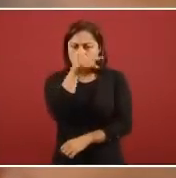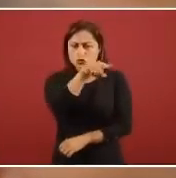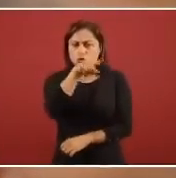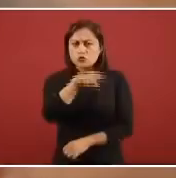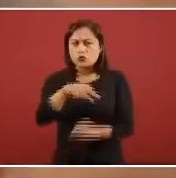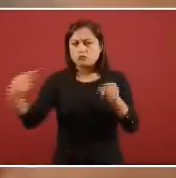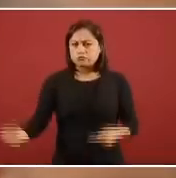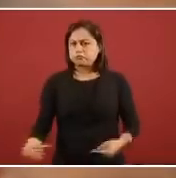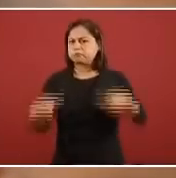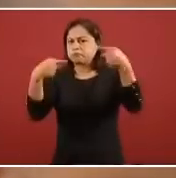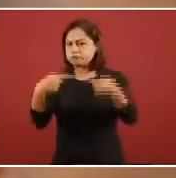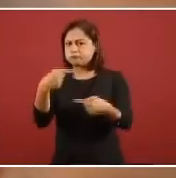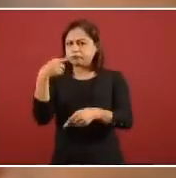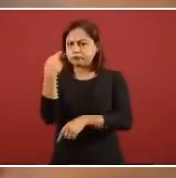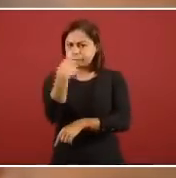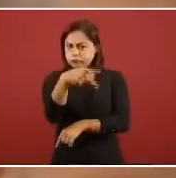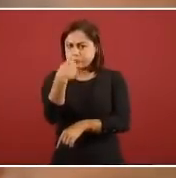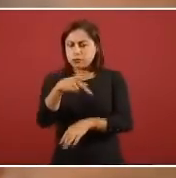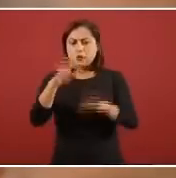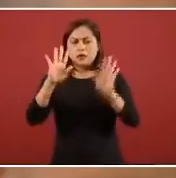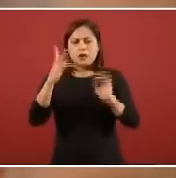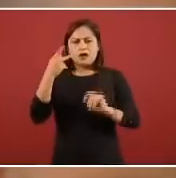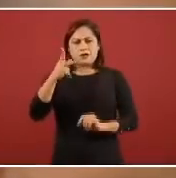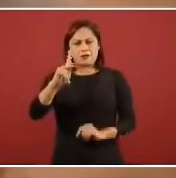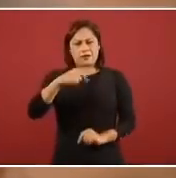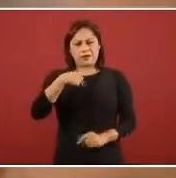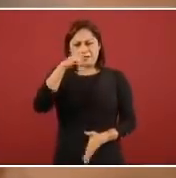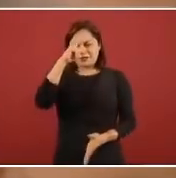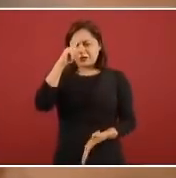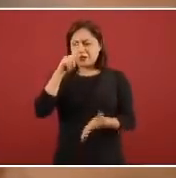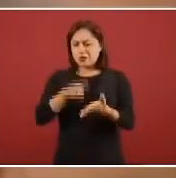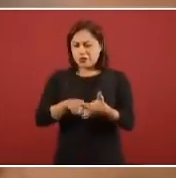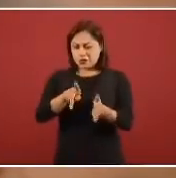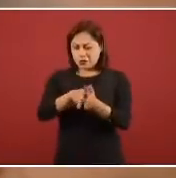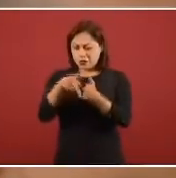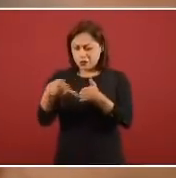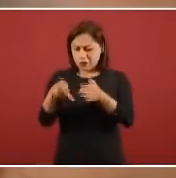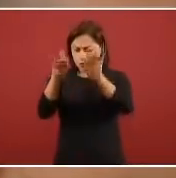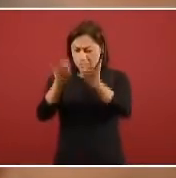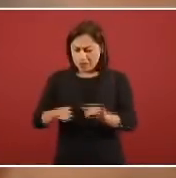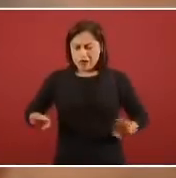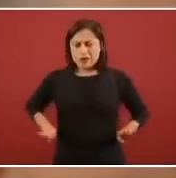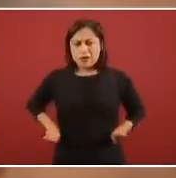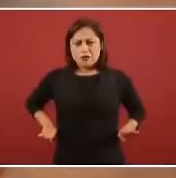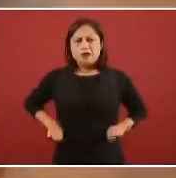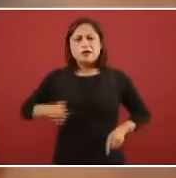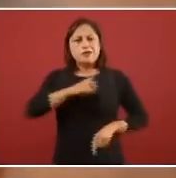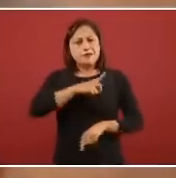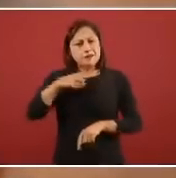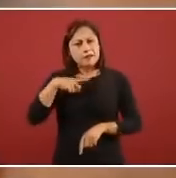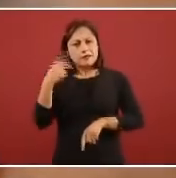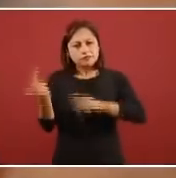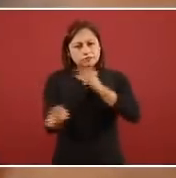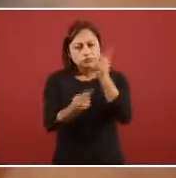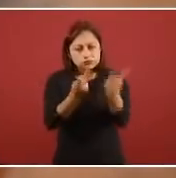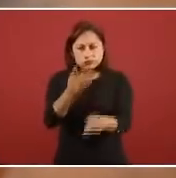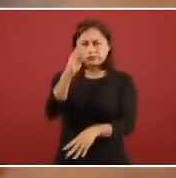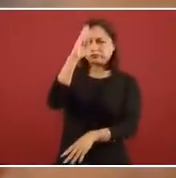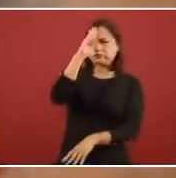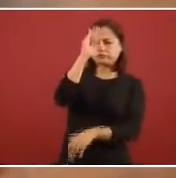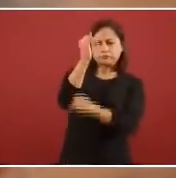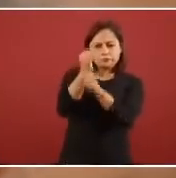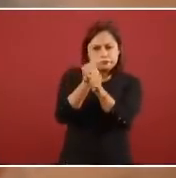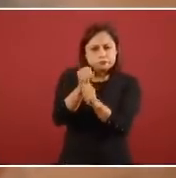es cuestionar, revisar el poder y cuestionar hechos. ¿Usted cómo está viendo a los periodistas? Porque aquí hay